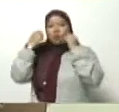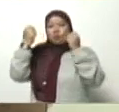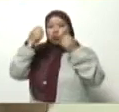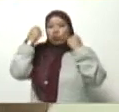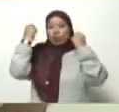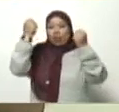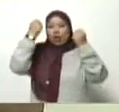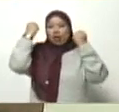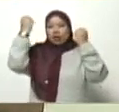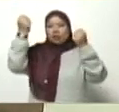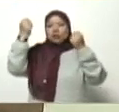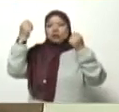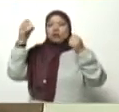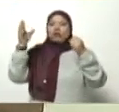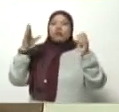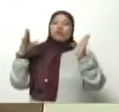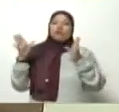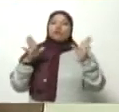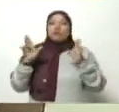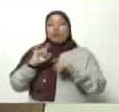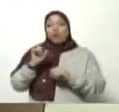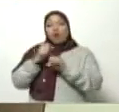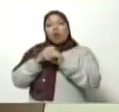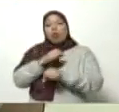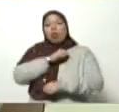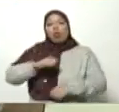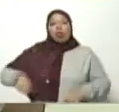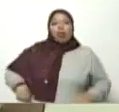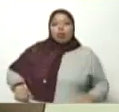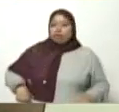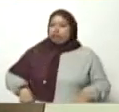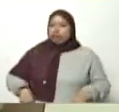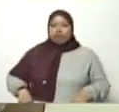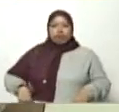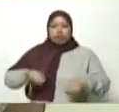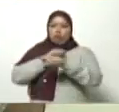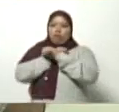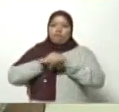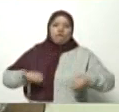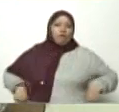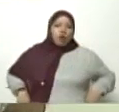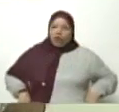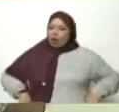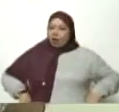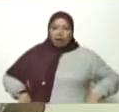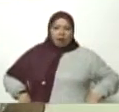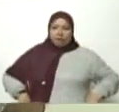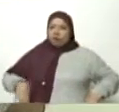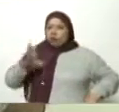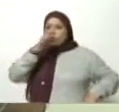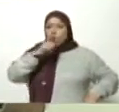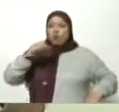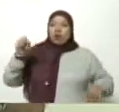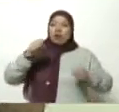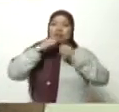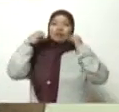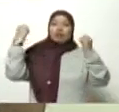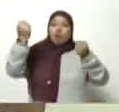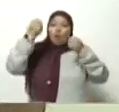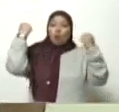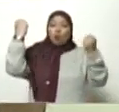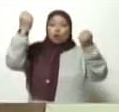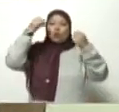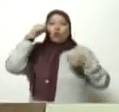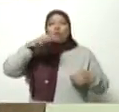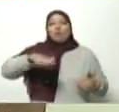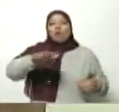que la brisa nos pegue. Es una resistencia en rebeldía, en luchas. En lucha, ¿ves? Este pueblo no se